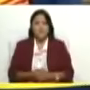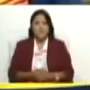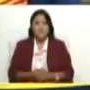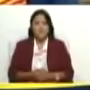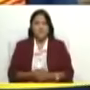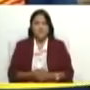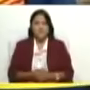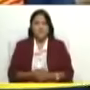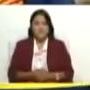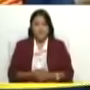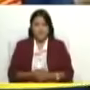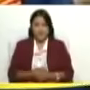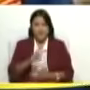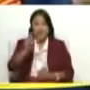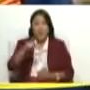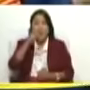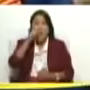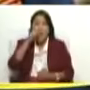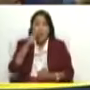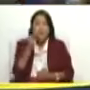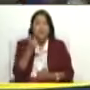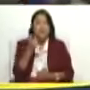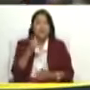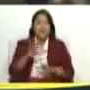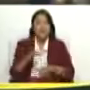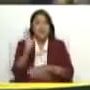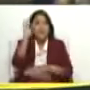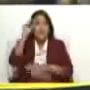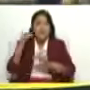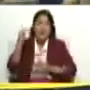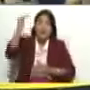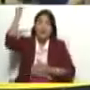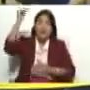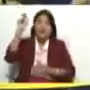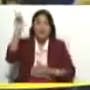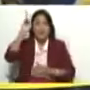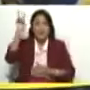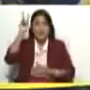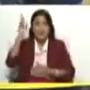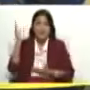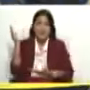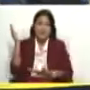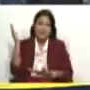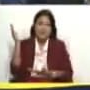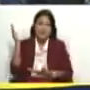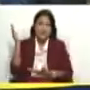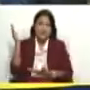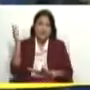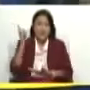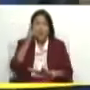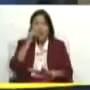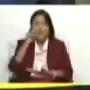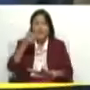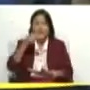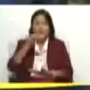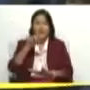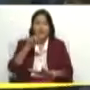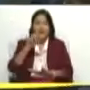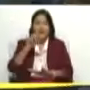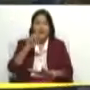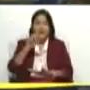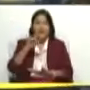al jugador de baloncesto más alto de Venezuela Ah Enrique Medina